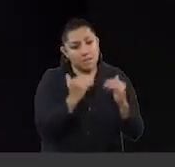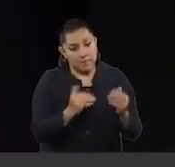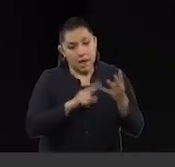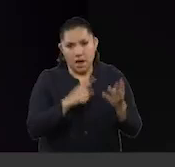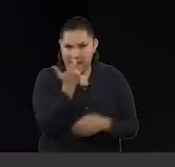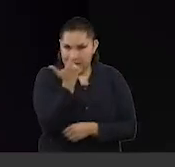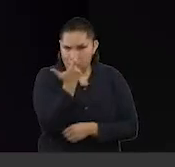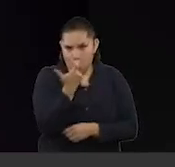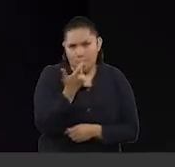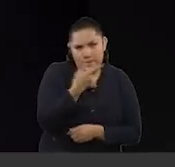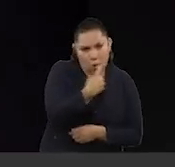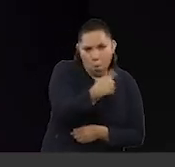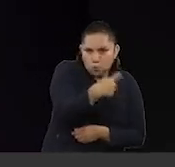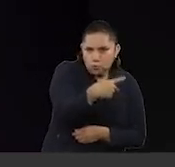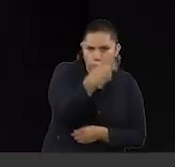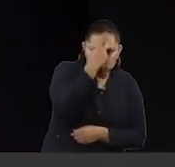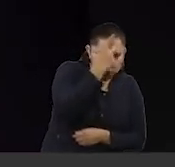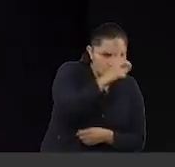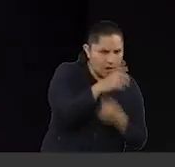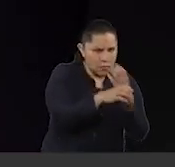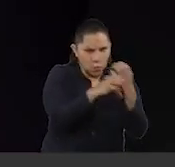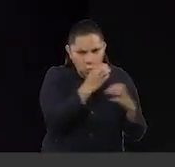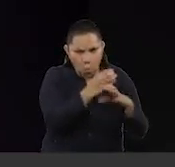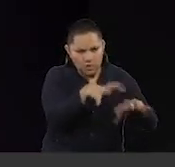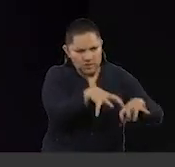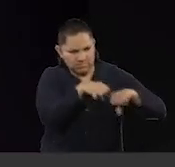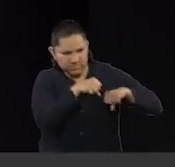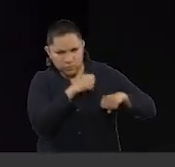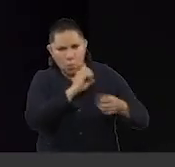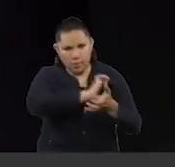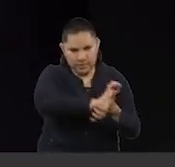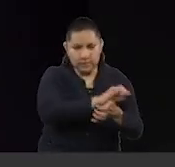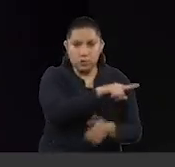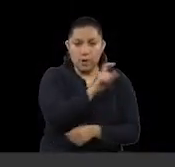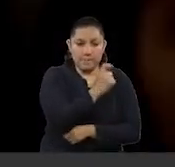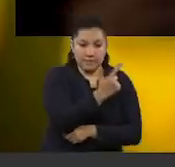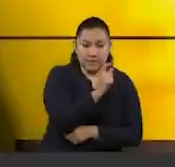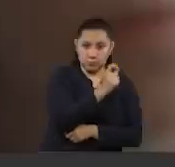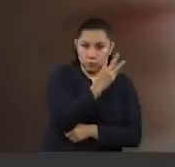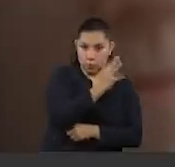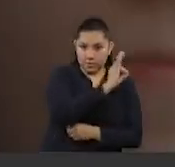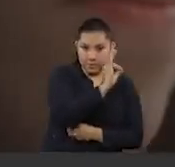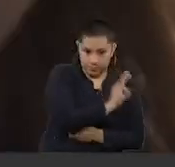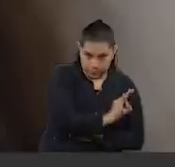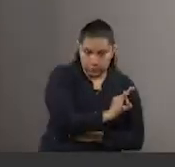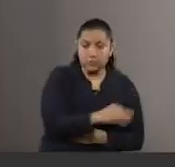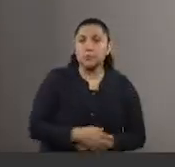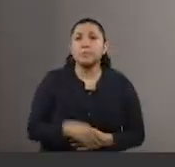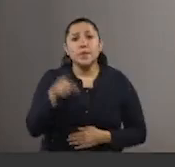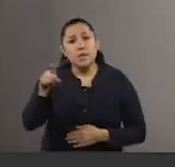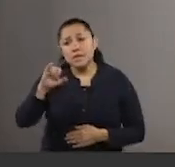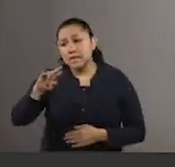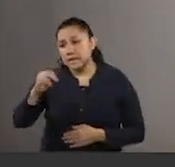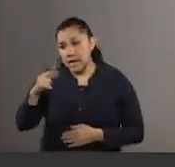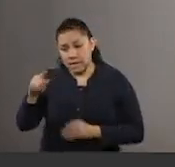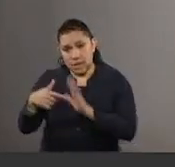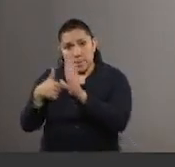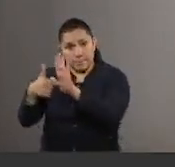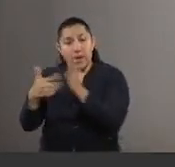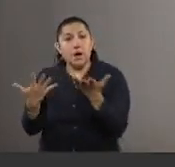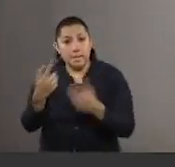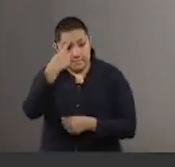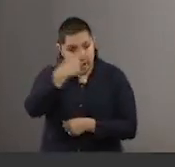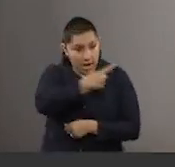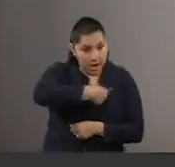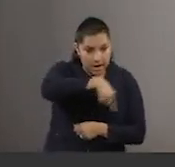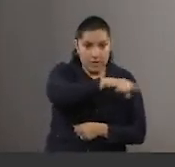económica, patrimonial y o de discriminación, con 27.4%. Según el organismo, la prevalencia de violencia contra